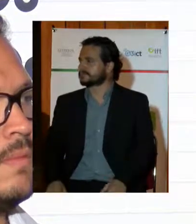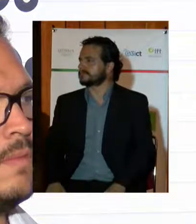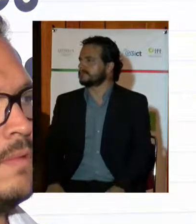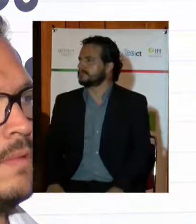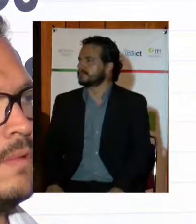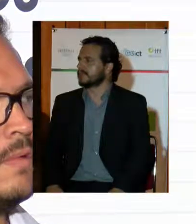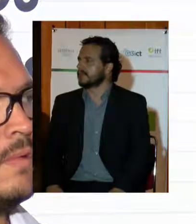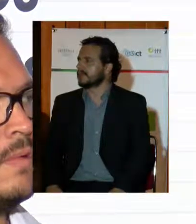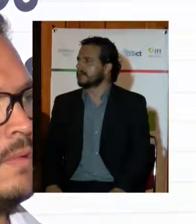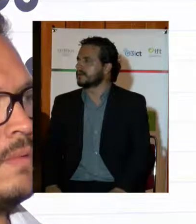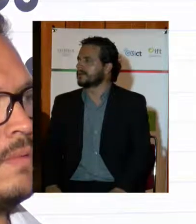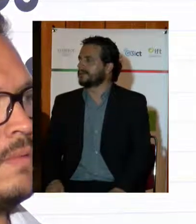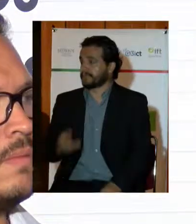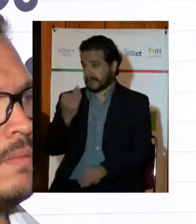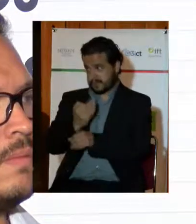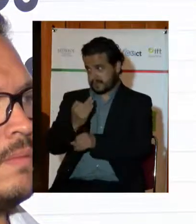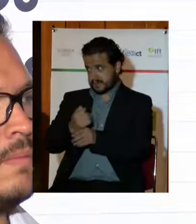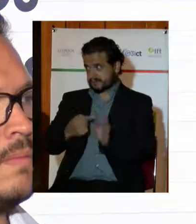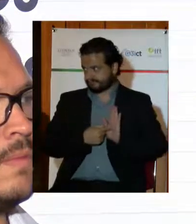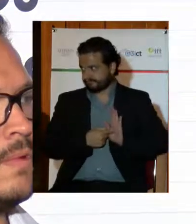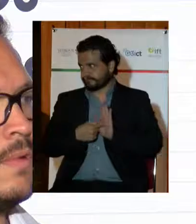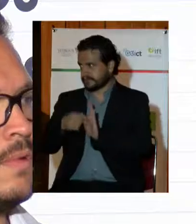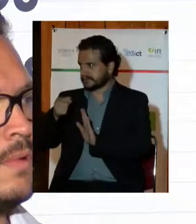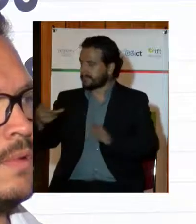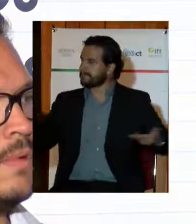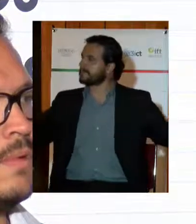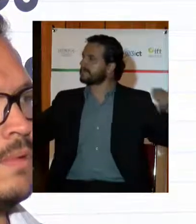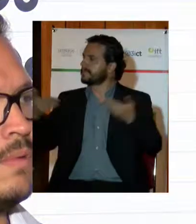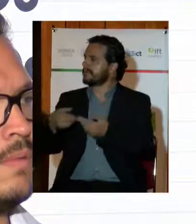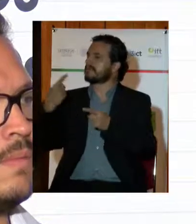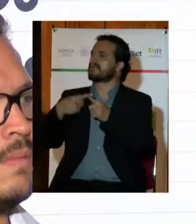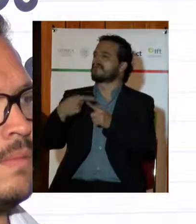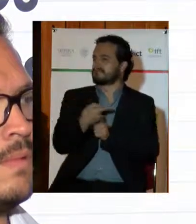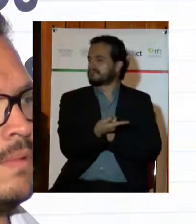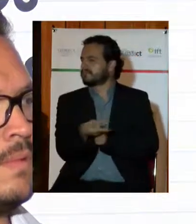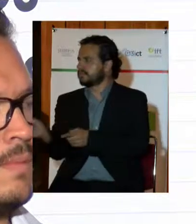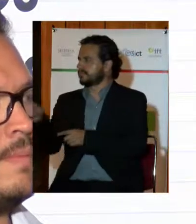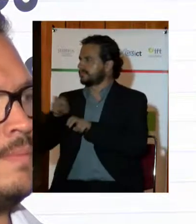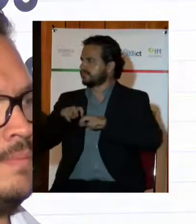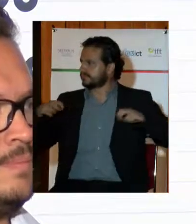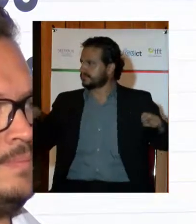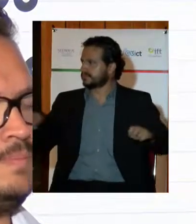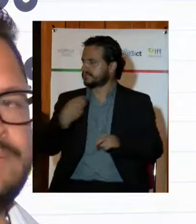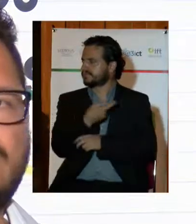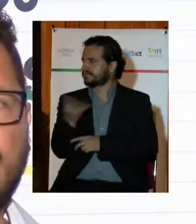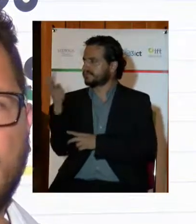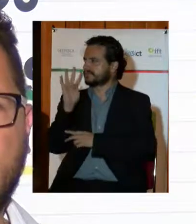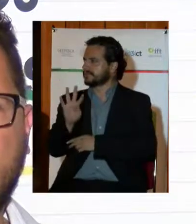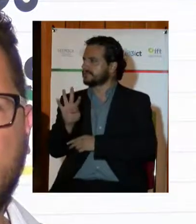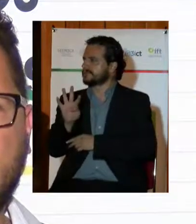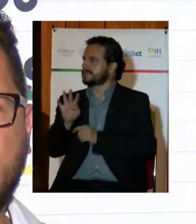a permitir presentar a quienes conforman este panel. Tenemos